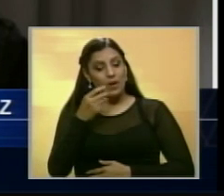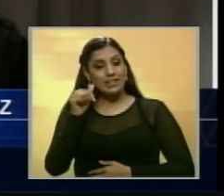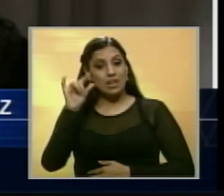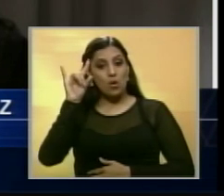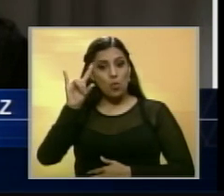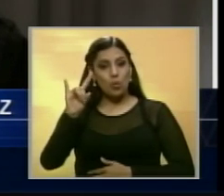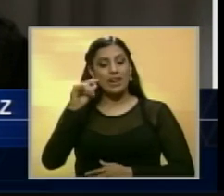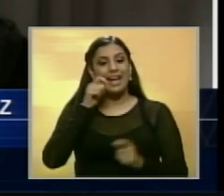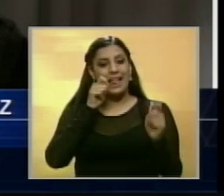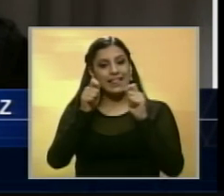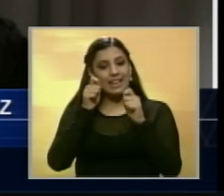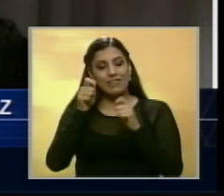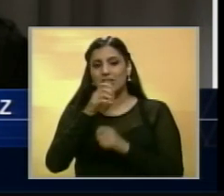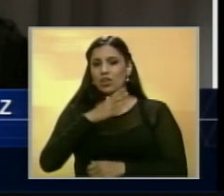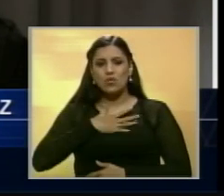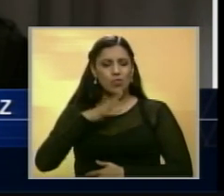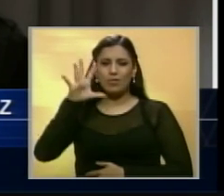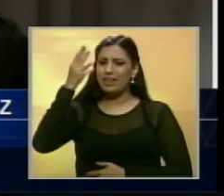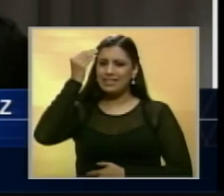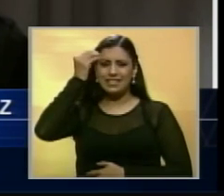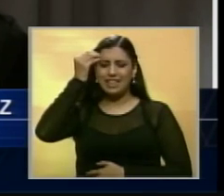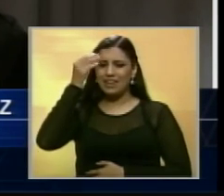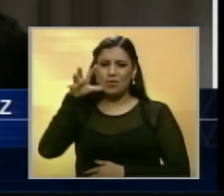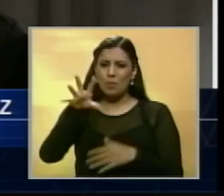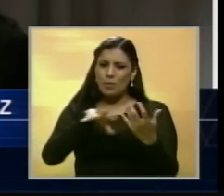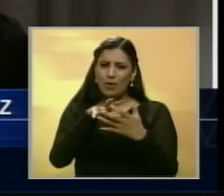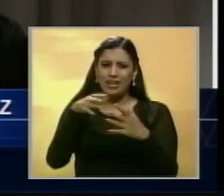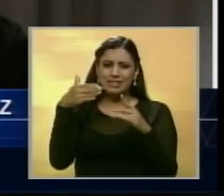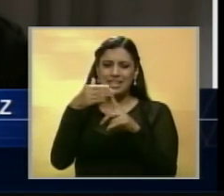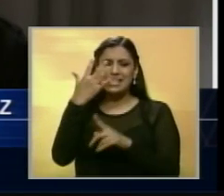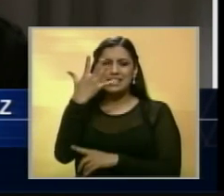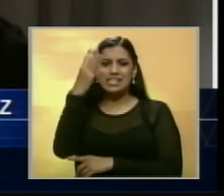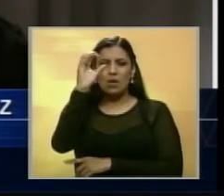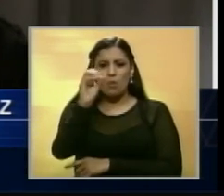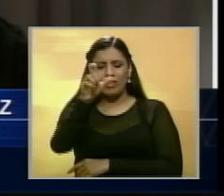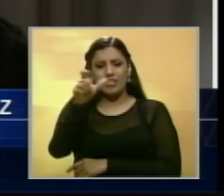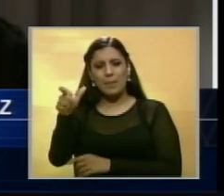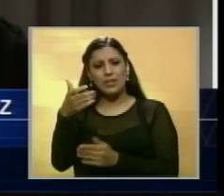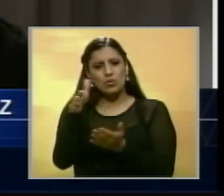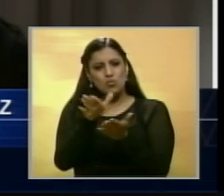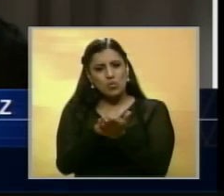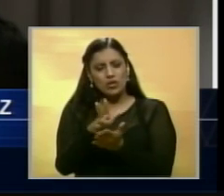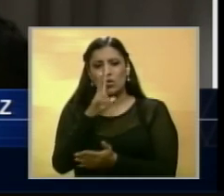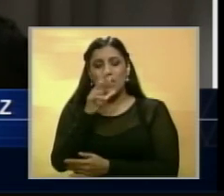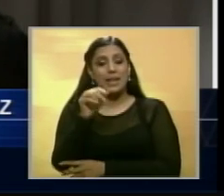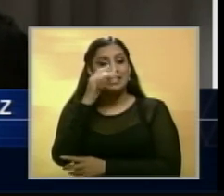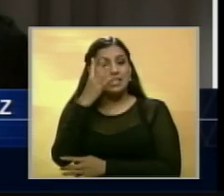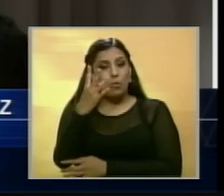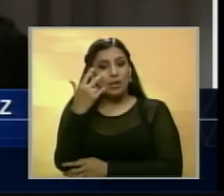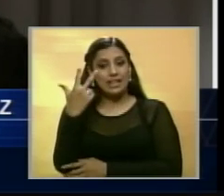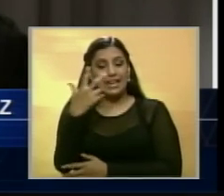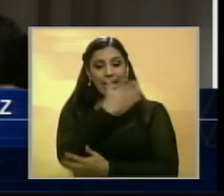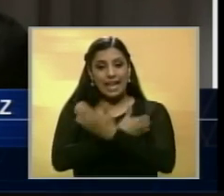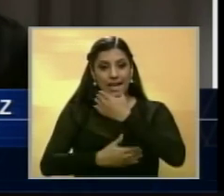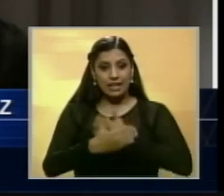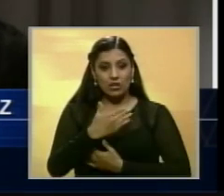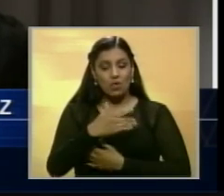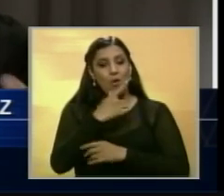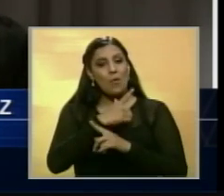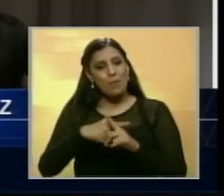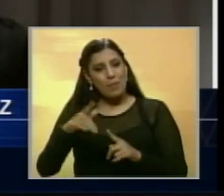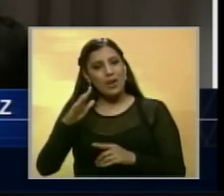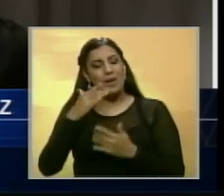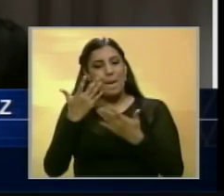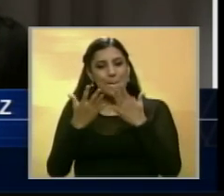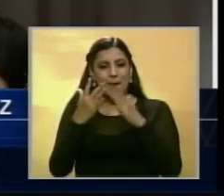este lunes en una entrevista que no entiende el ataque que dejó casi 50 víctimas fatales y más de 53 heridos. Por esta